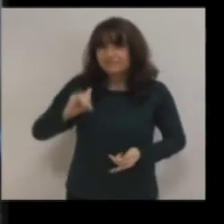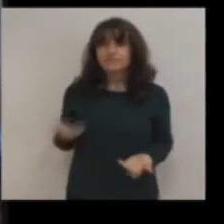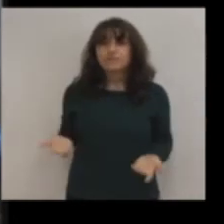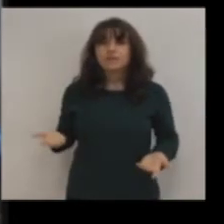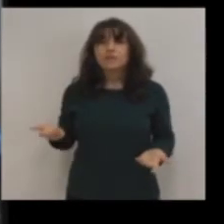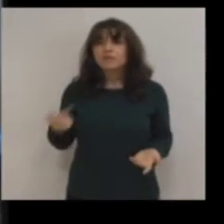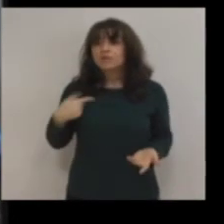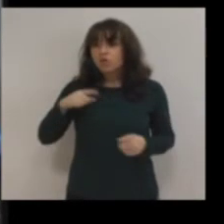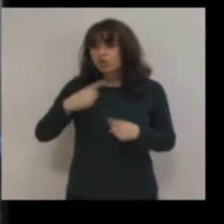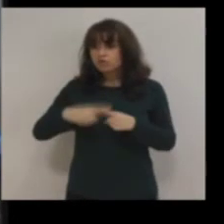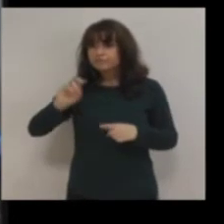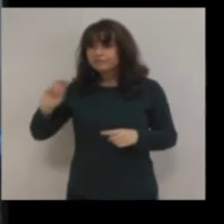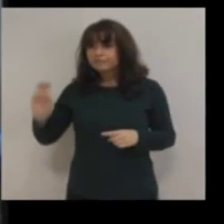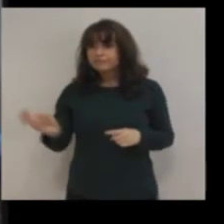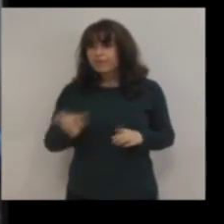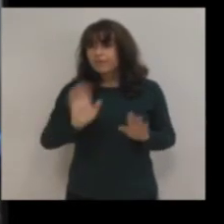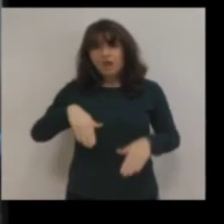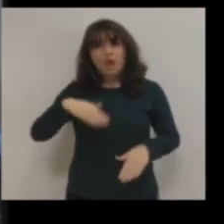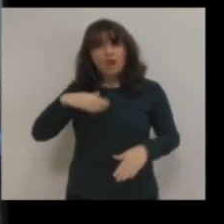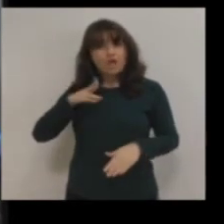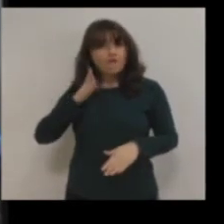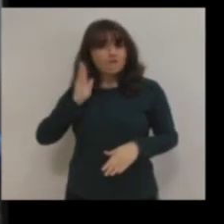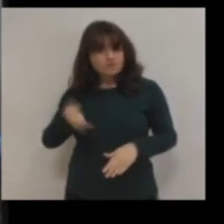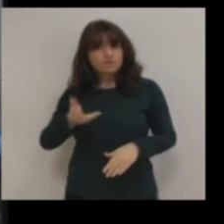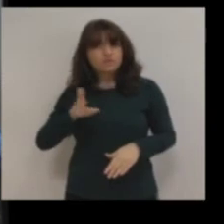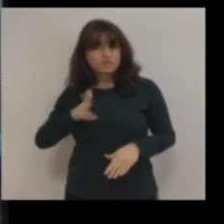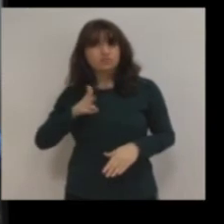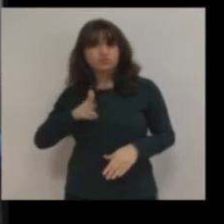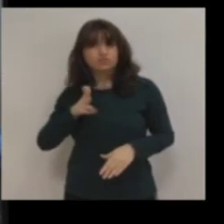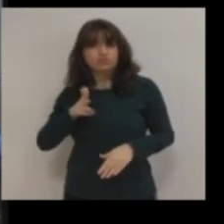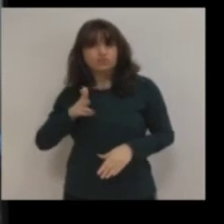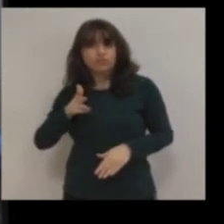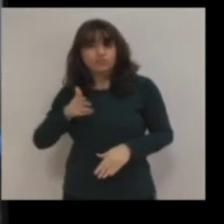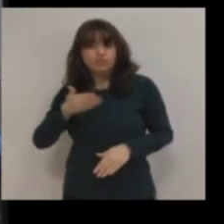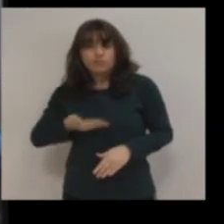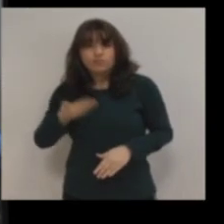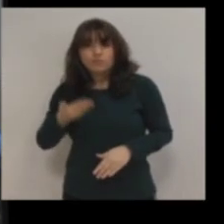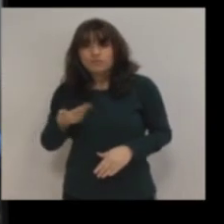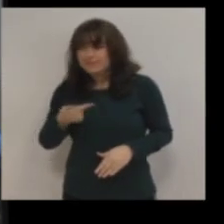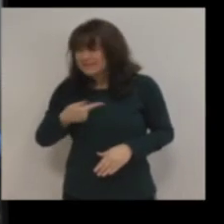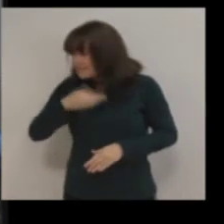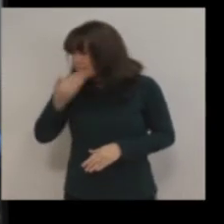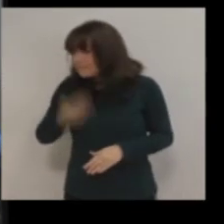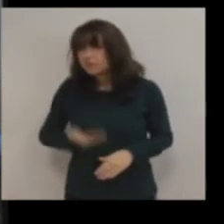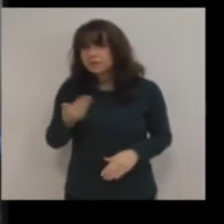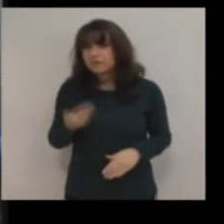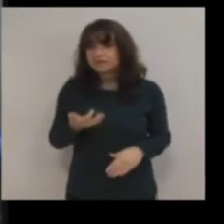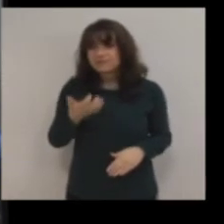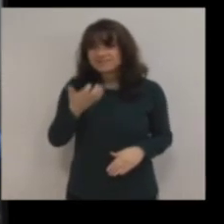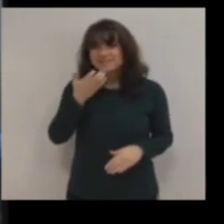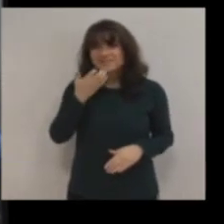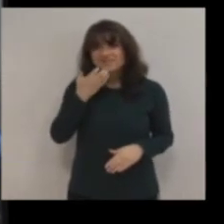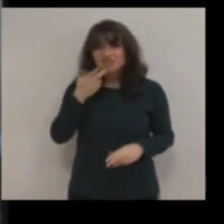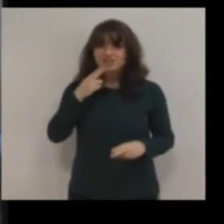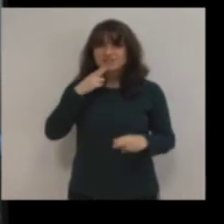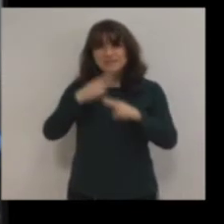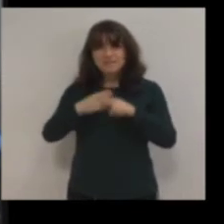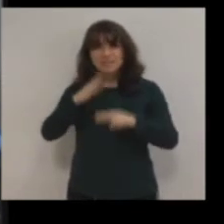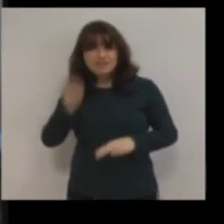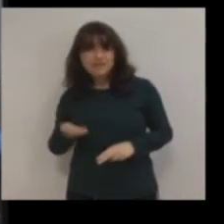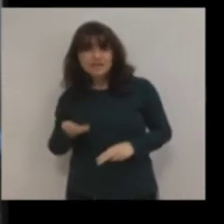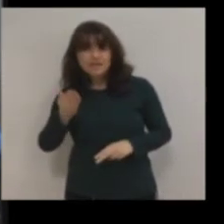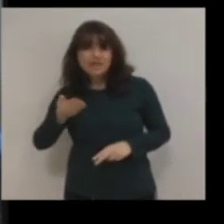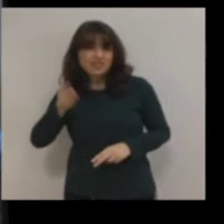tipo de cosas son vulneraciones de derechos fundamentales muy graves. Y si eso no es delictivo, pues no sé muy bien qué es lo